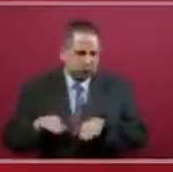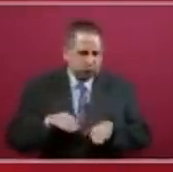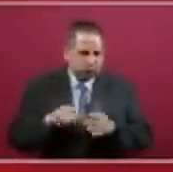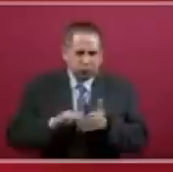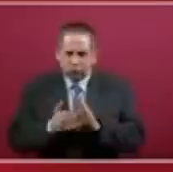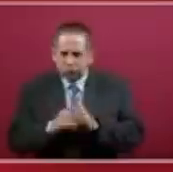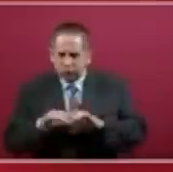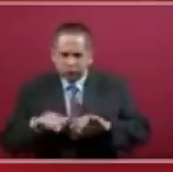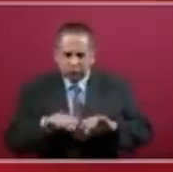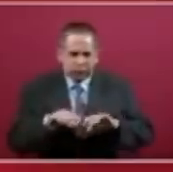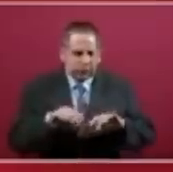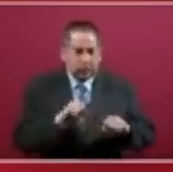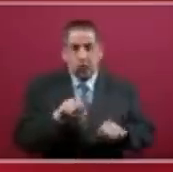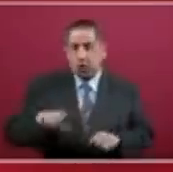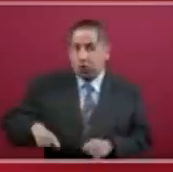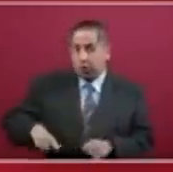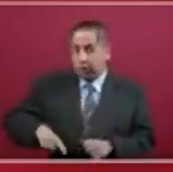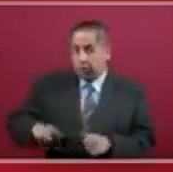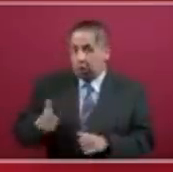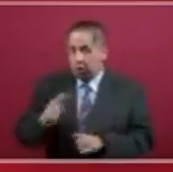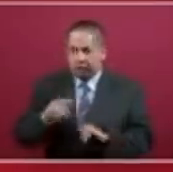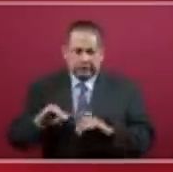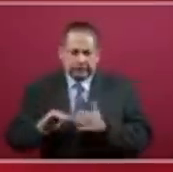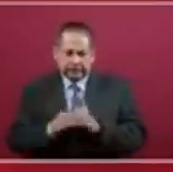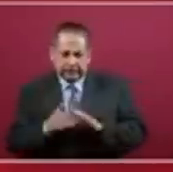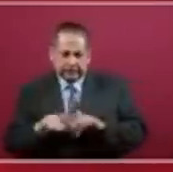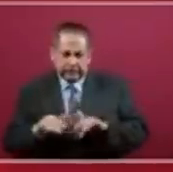del gobierno de Guanajuato